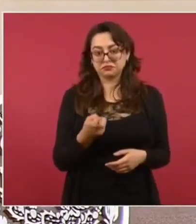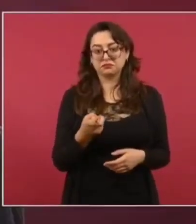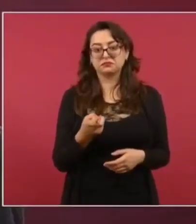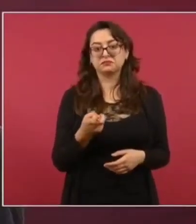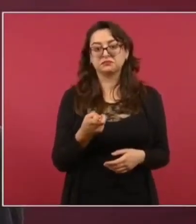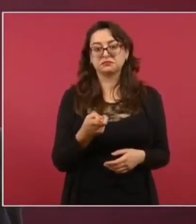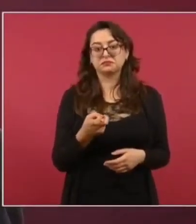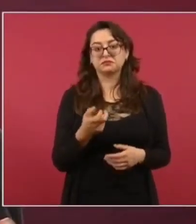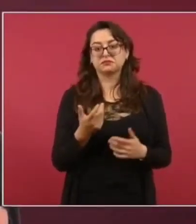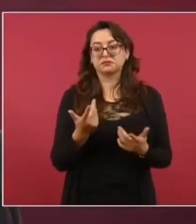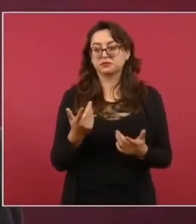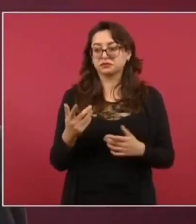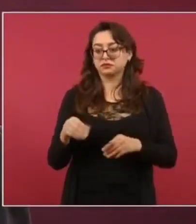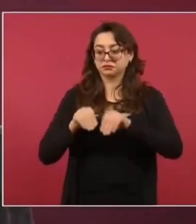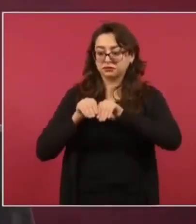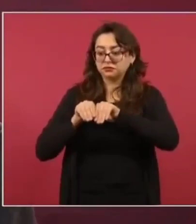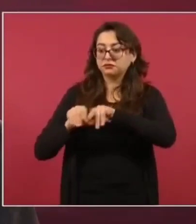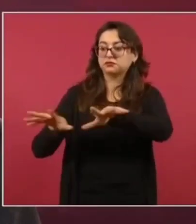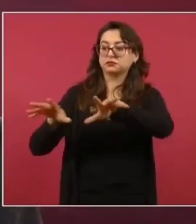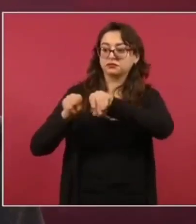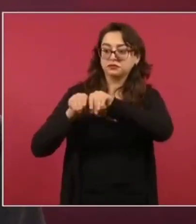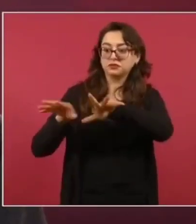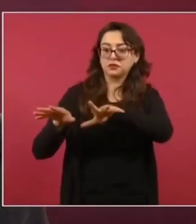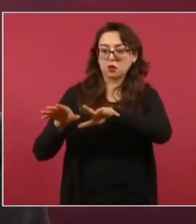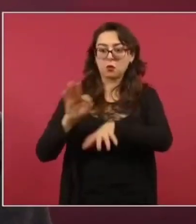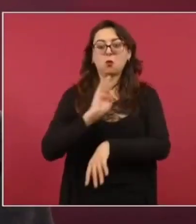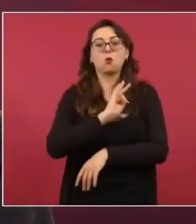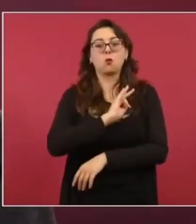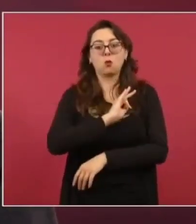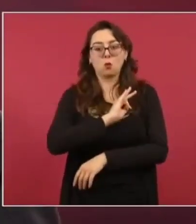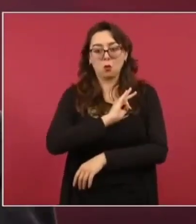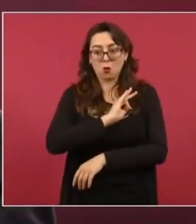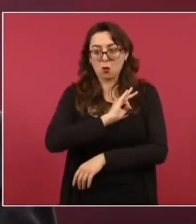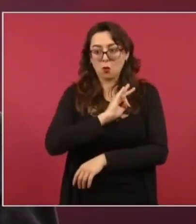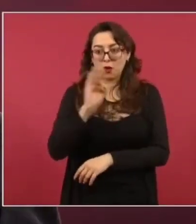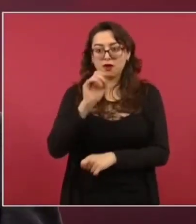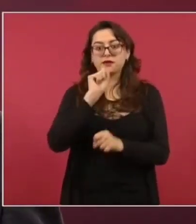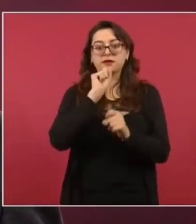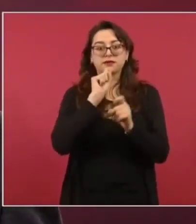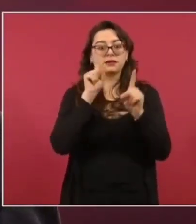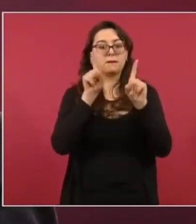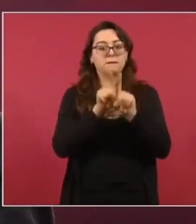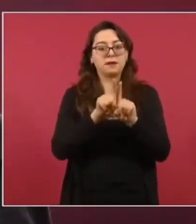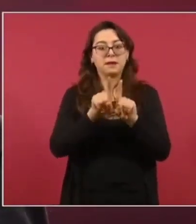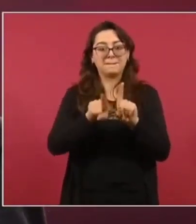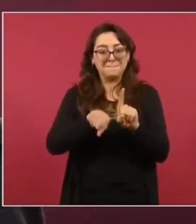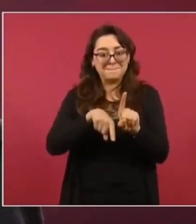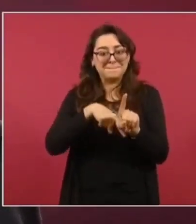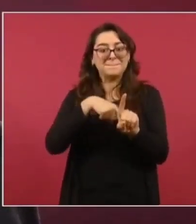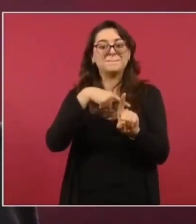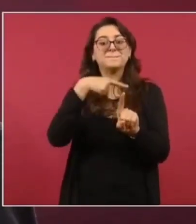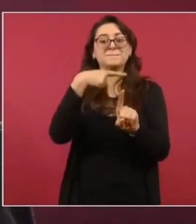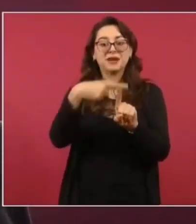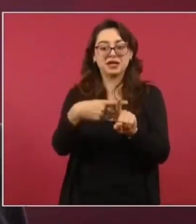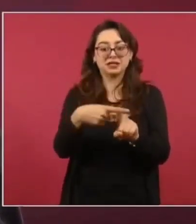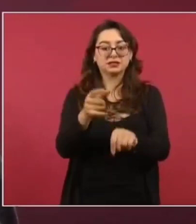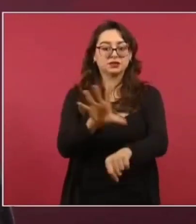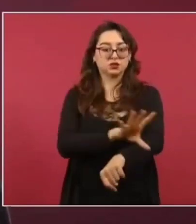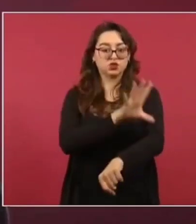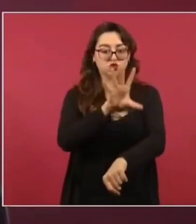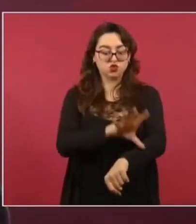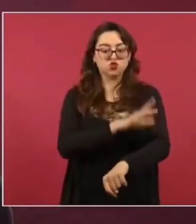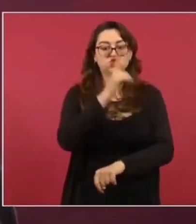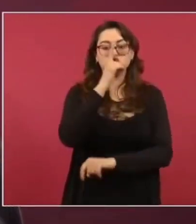producción, aumenta las eficiencias internas y da sobre todo a la